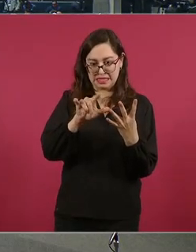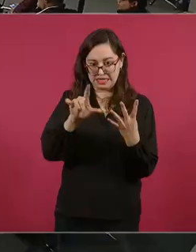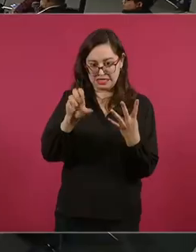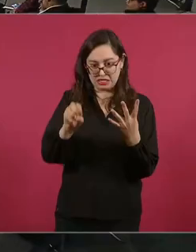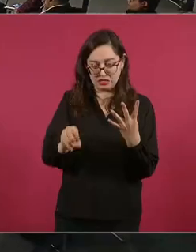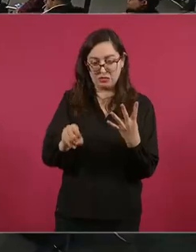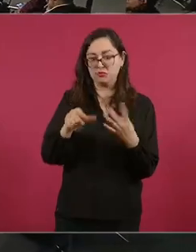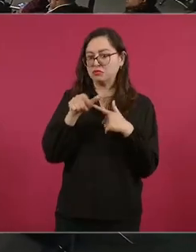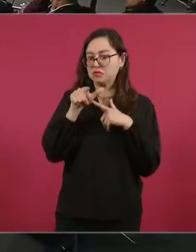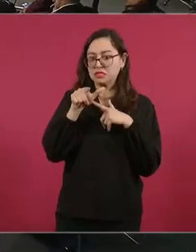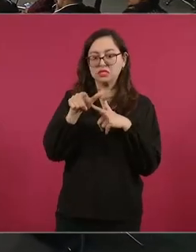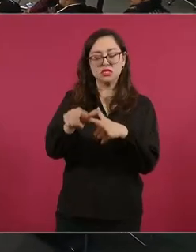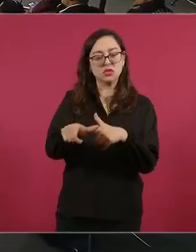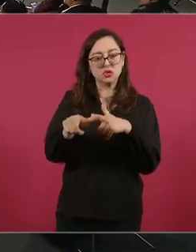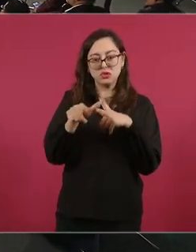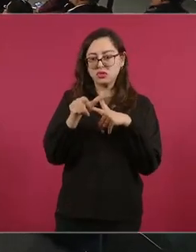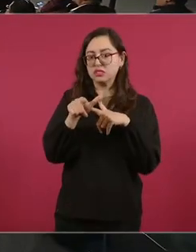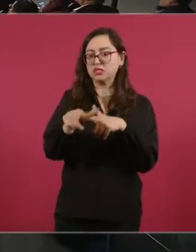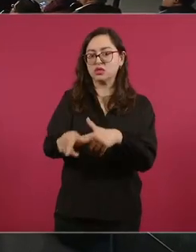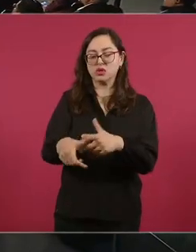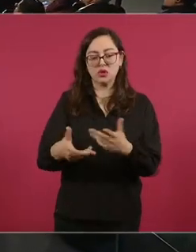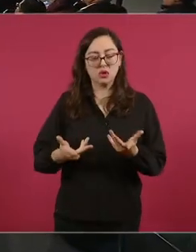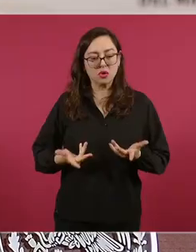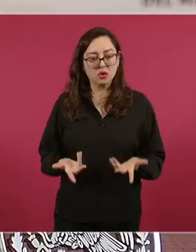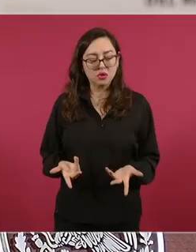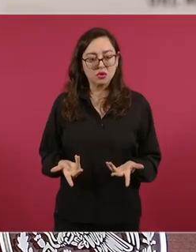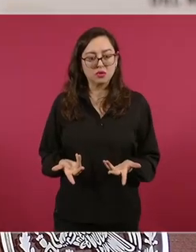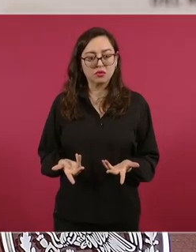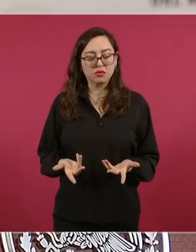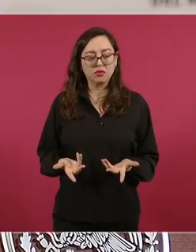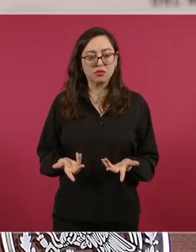Yo creo que sí, continuó con Zedillo.